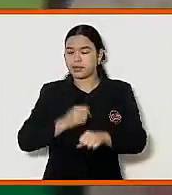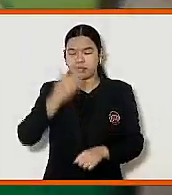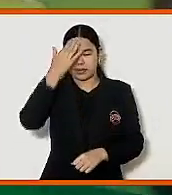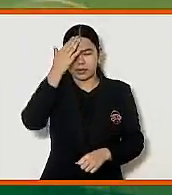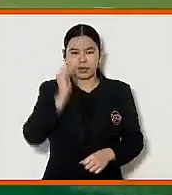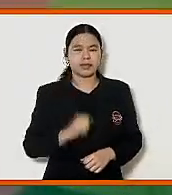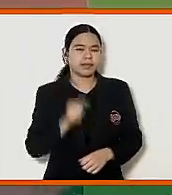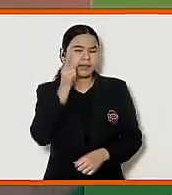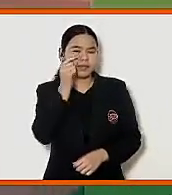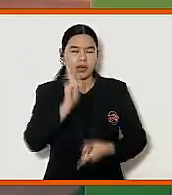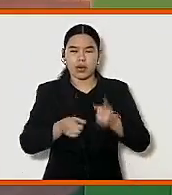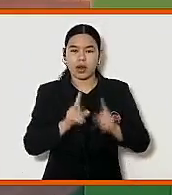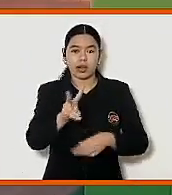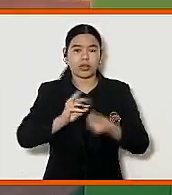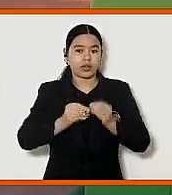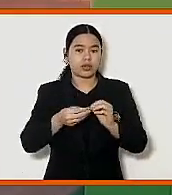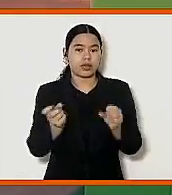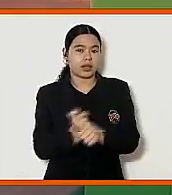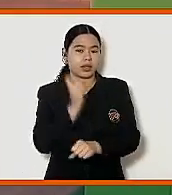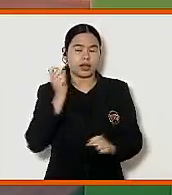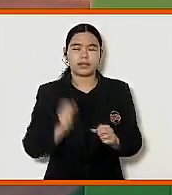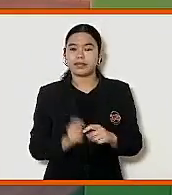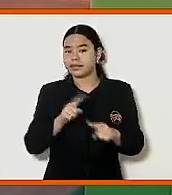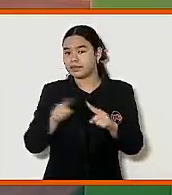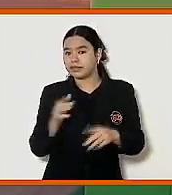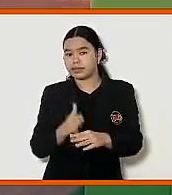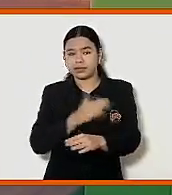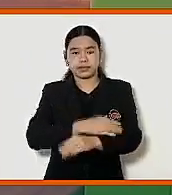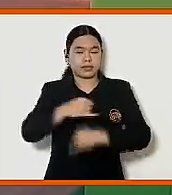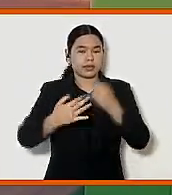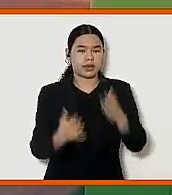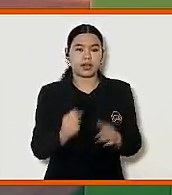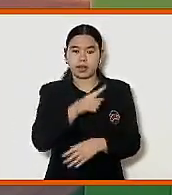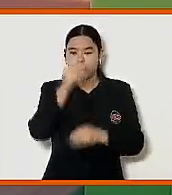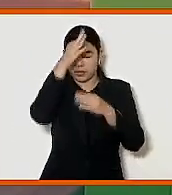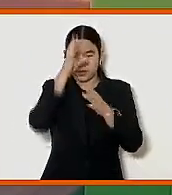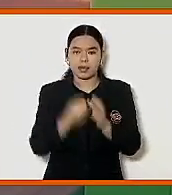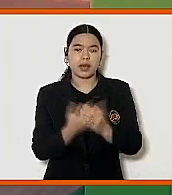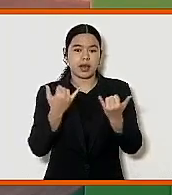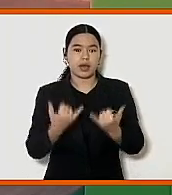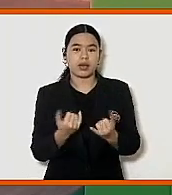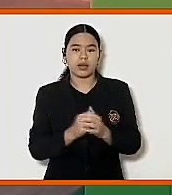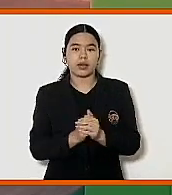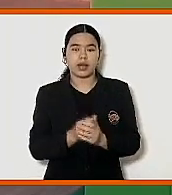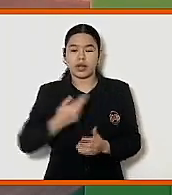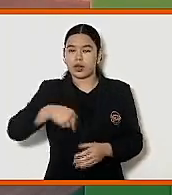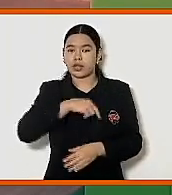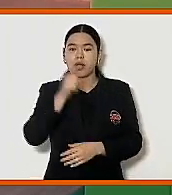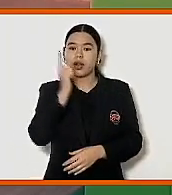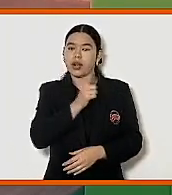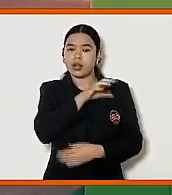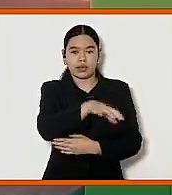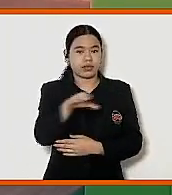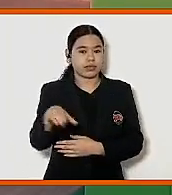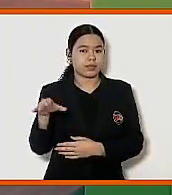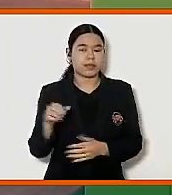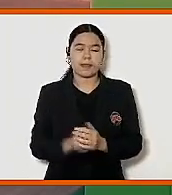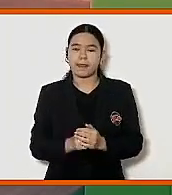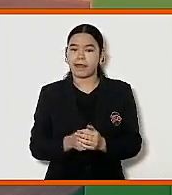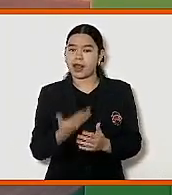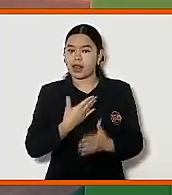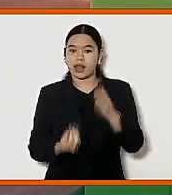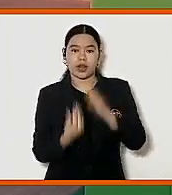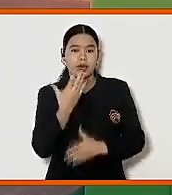cuáles son los dos números favorecidos. Pero antes te comento, jugador, que ahora en nuestros lotocentros y kioscos contamos